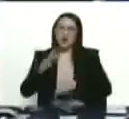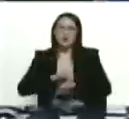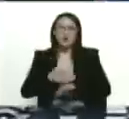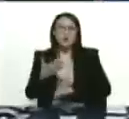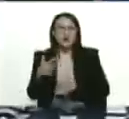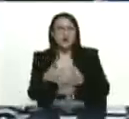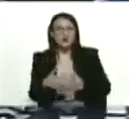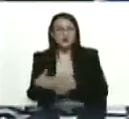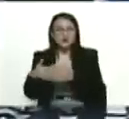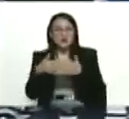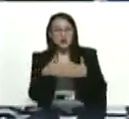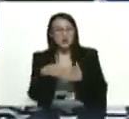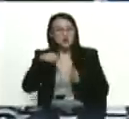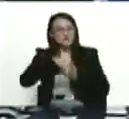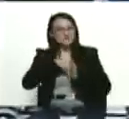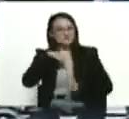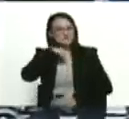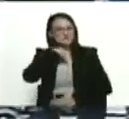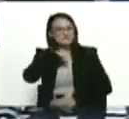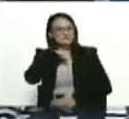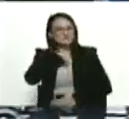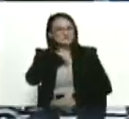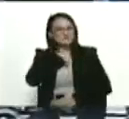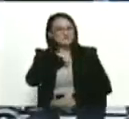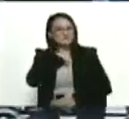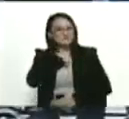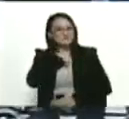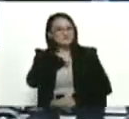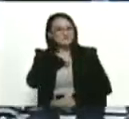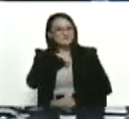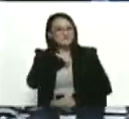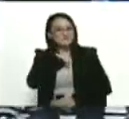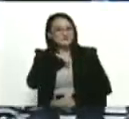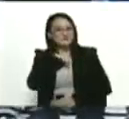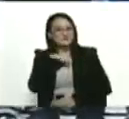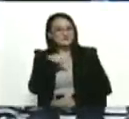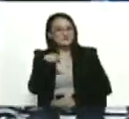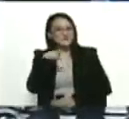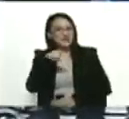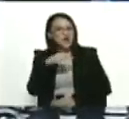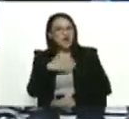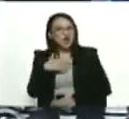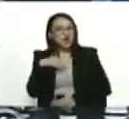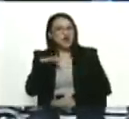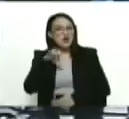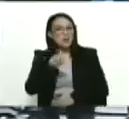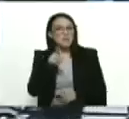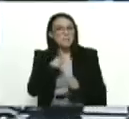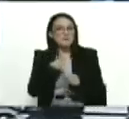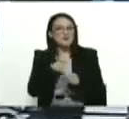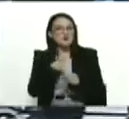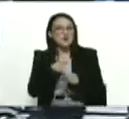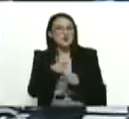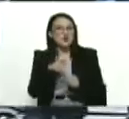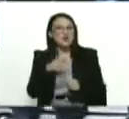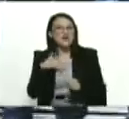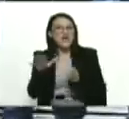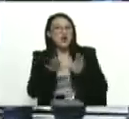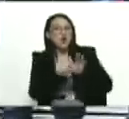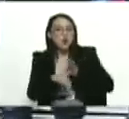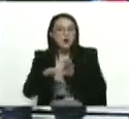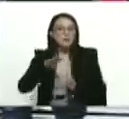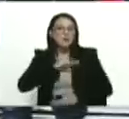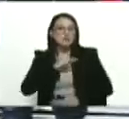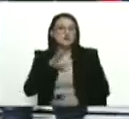Unidos, en el fondo, y no tan en el fondo, ellos no nos quieren comprar nuestro petróleo. Ellos se quieren robar